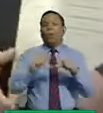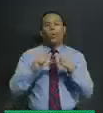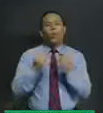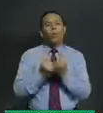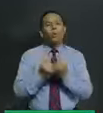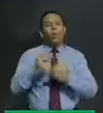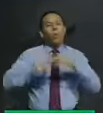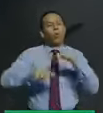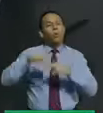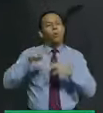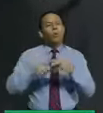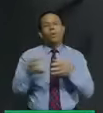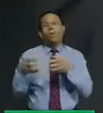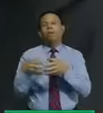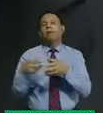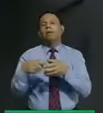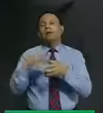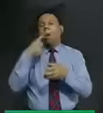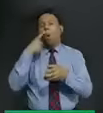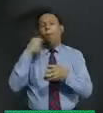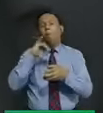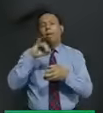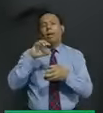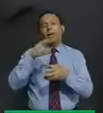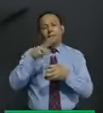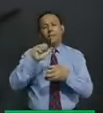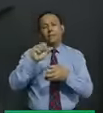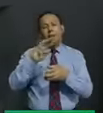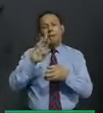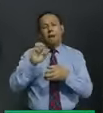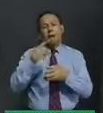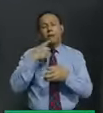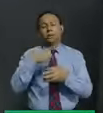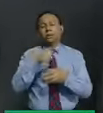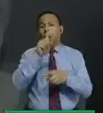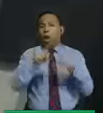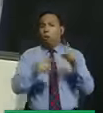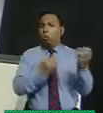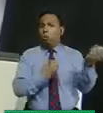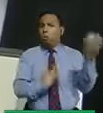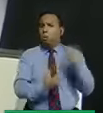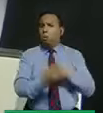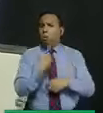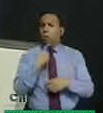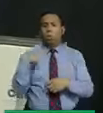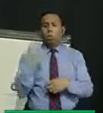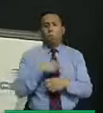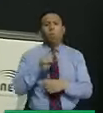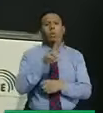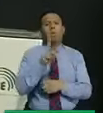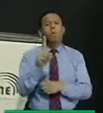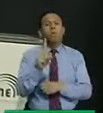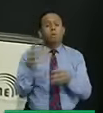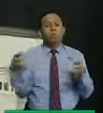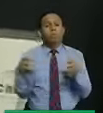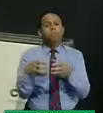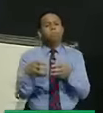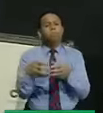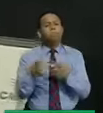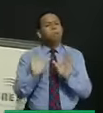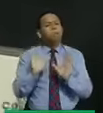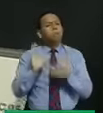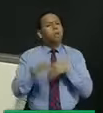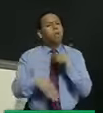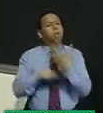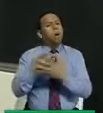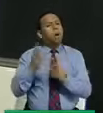desequilibra. Jorge Chamba dice que la información no ha llegado a sus oídos. Somos 31, hasta que se haga público si